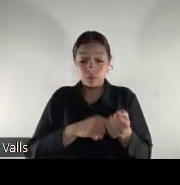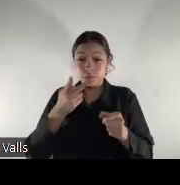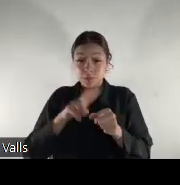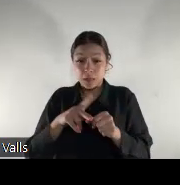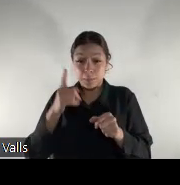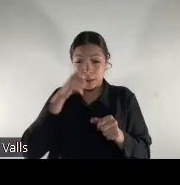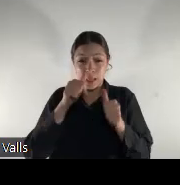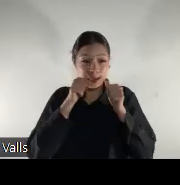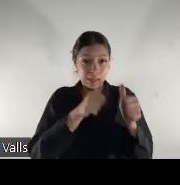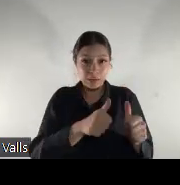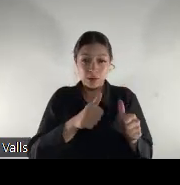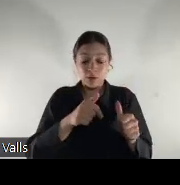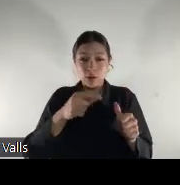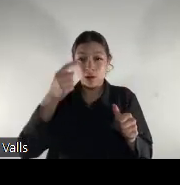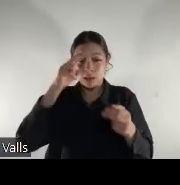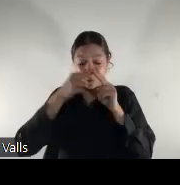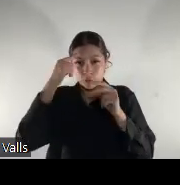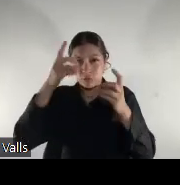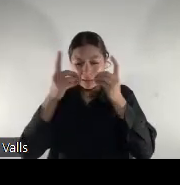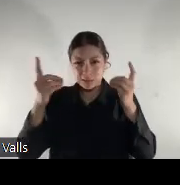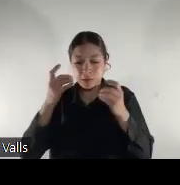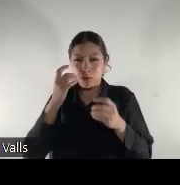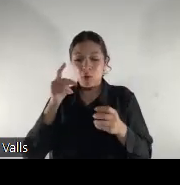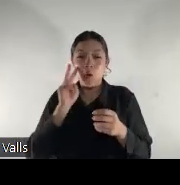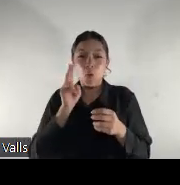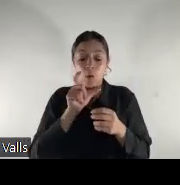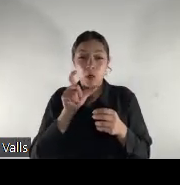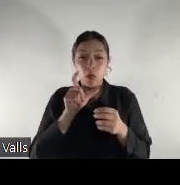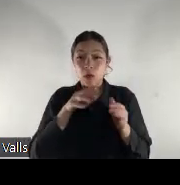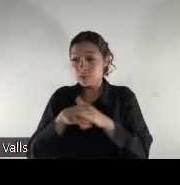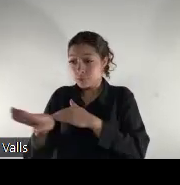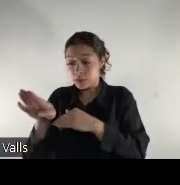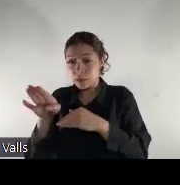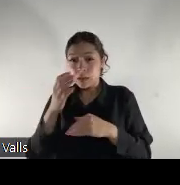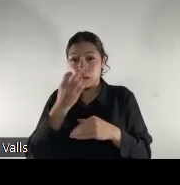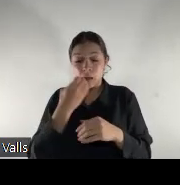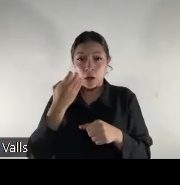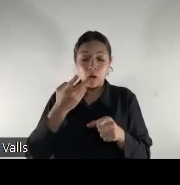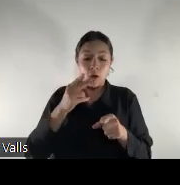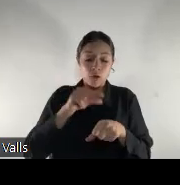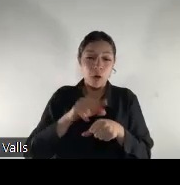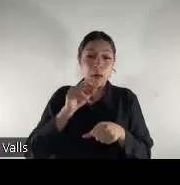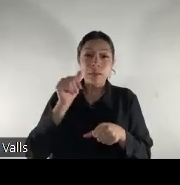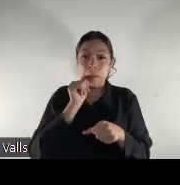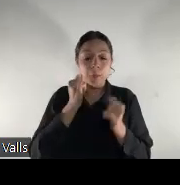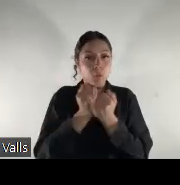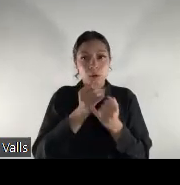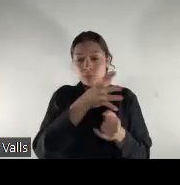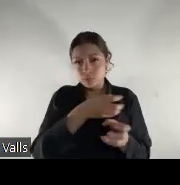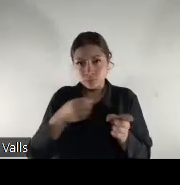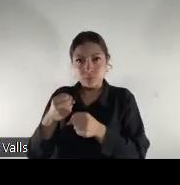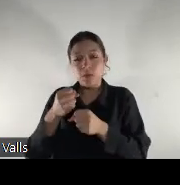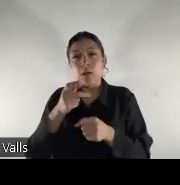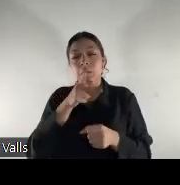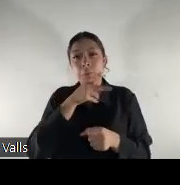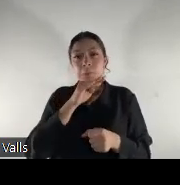neurodesarrollo, cuando pasan a la parte de intervención, involucramos a los padres de familia para que sean parte